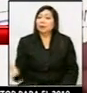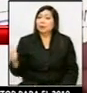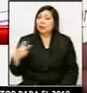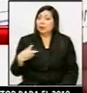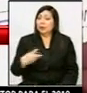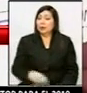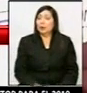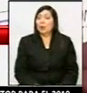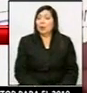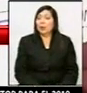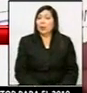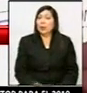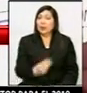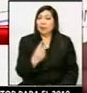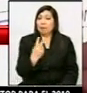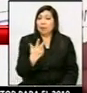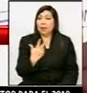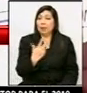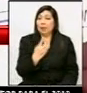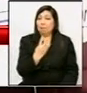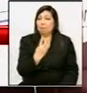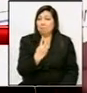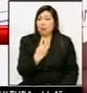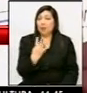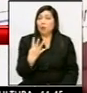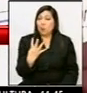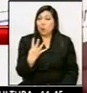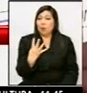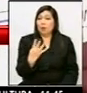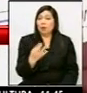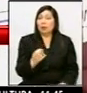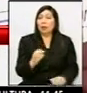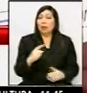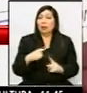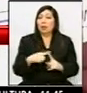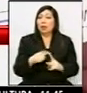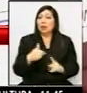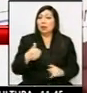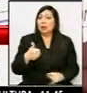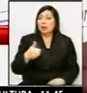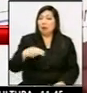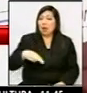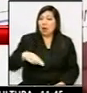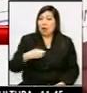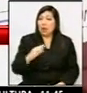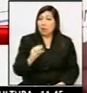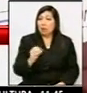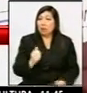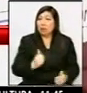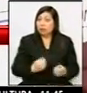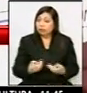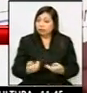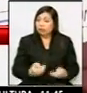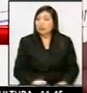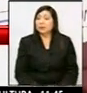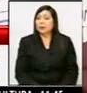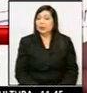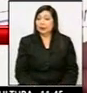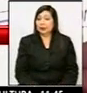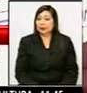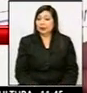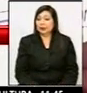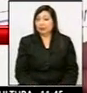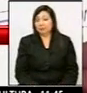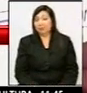señor ministro, el día 23 y 24 hubo un paro en el Valle de Tambo. En el Valle de Tambo es un valle donde la actividad económica